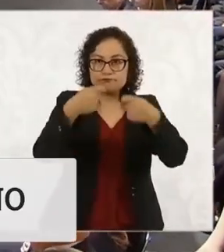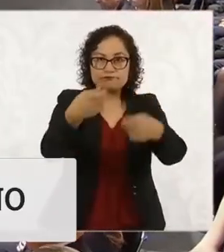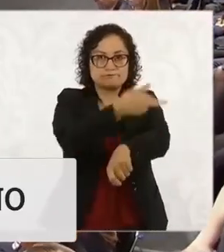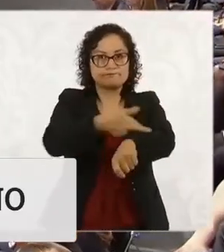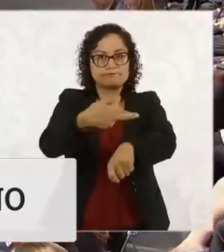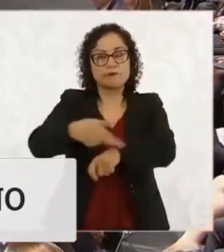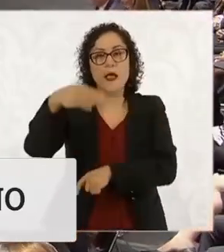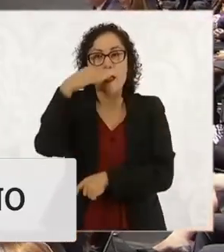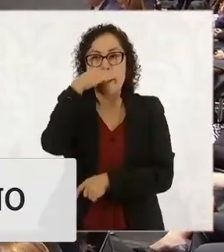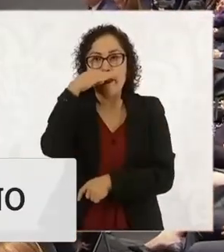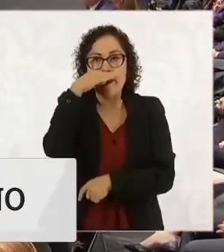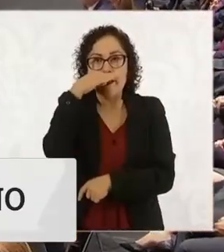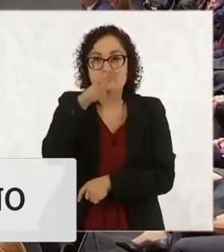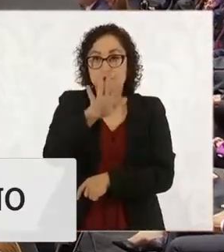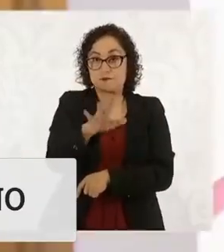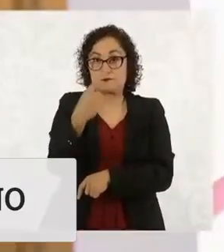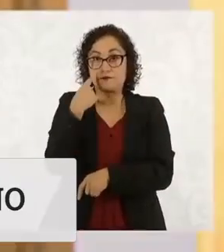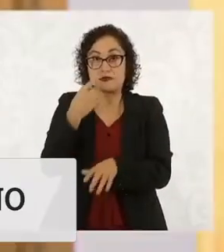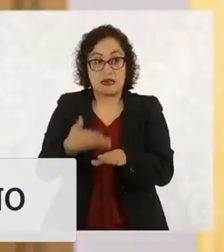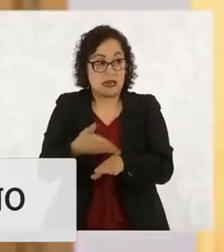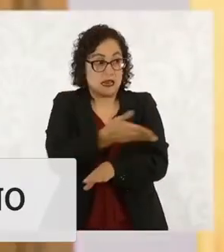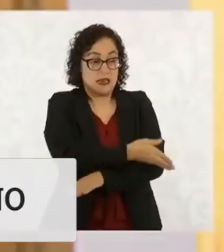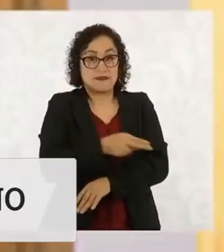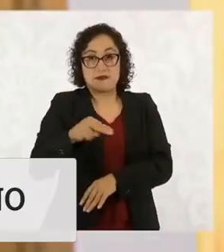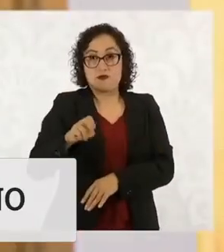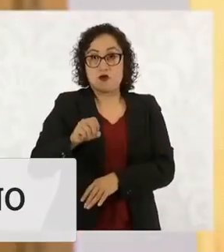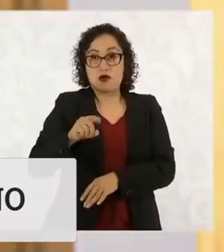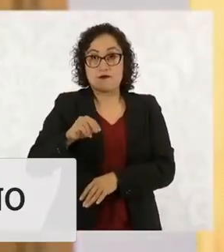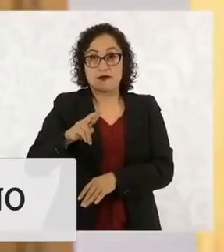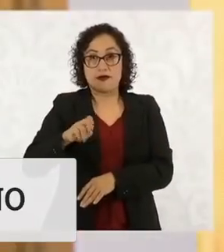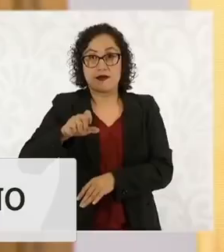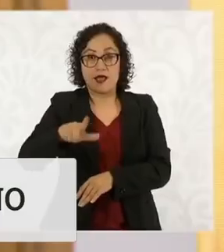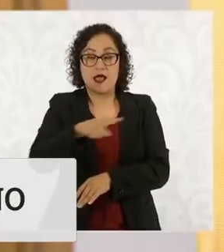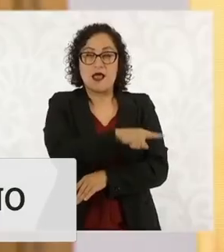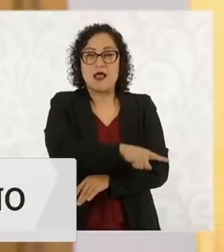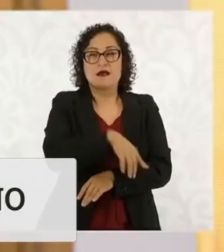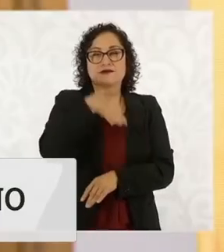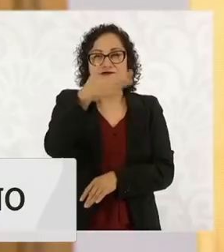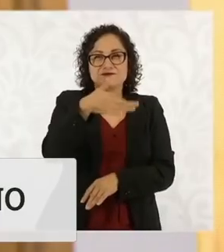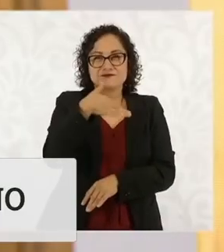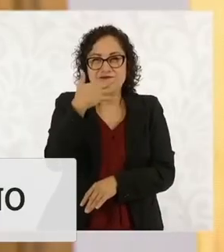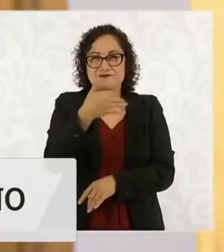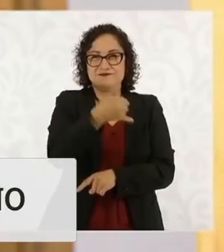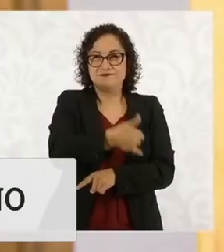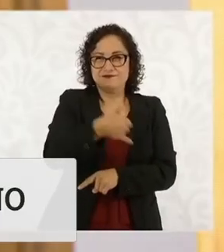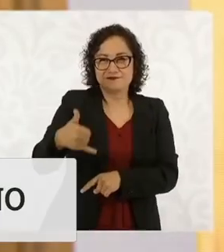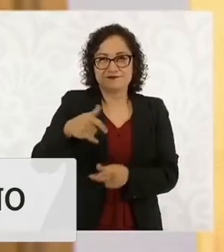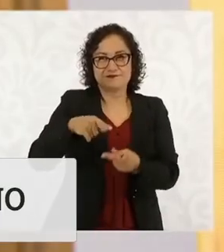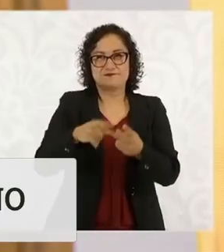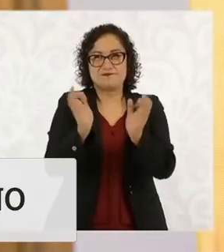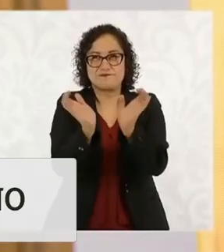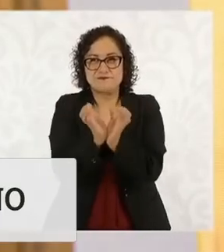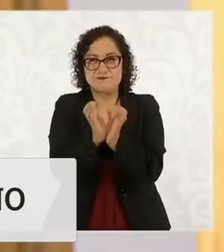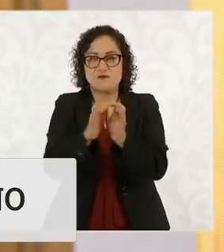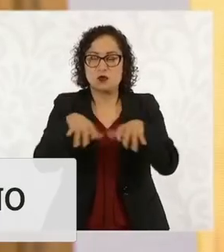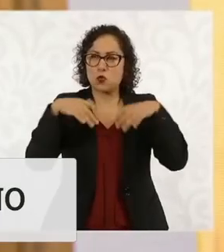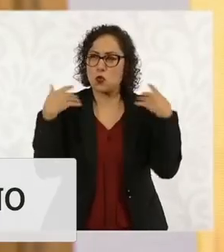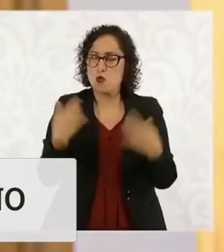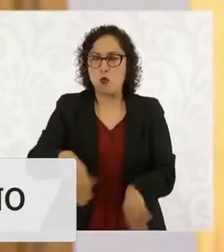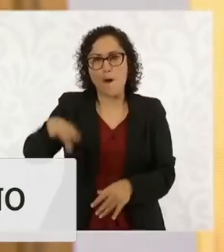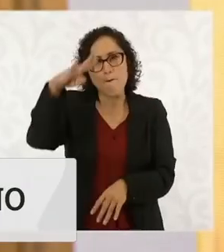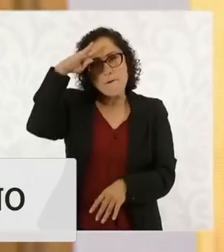La corrupción del pasado neoliberal promovió créditos inmobiliarios del Infonavit y Fobiste